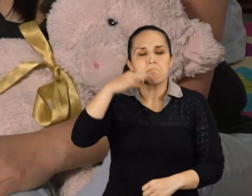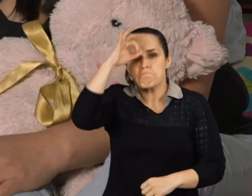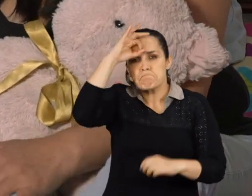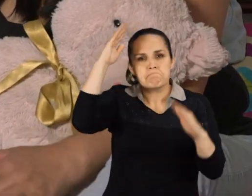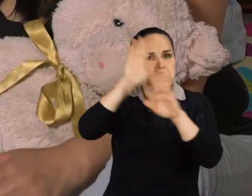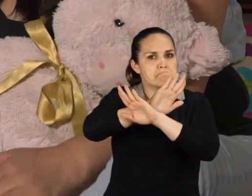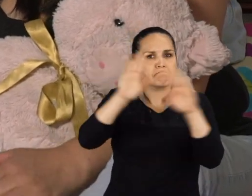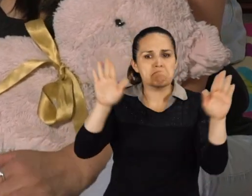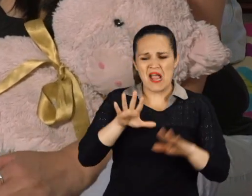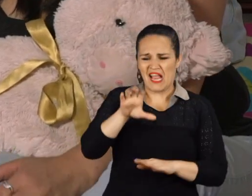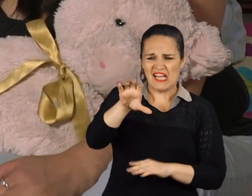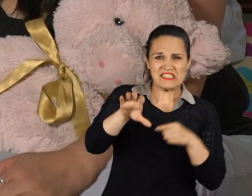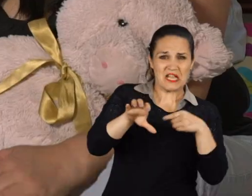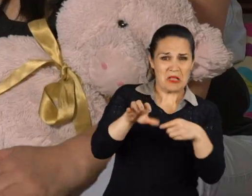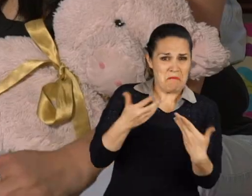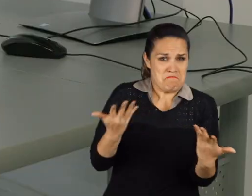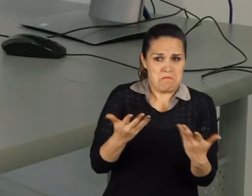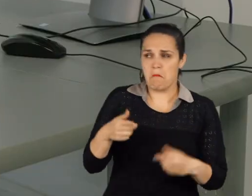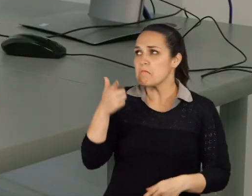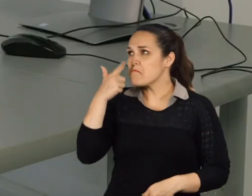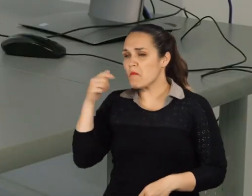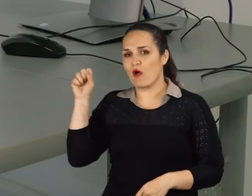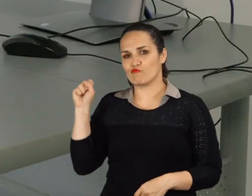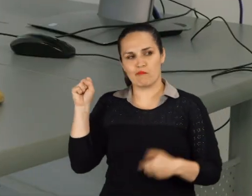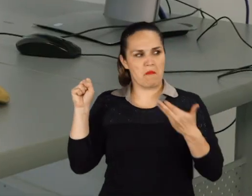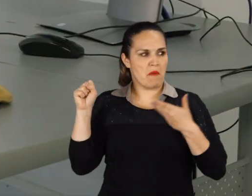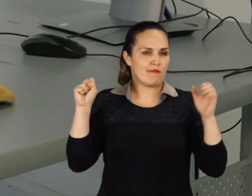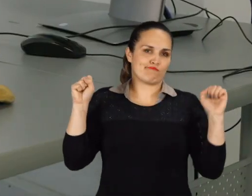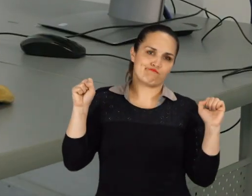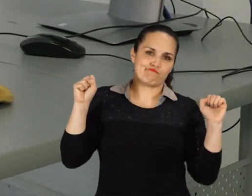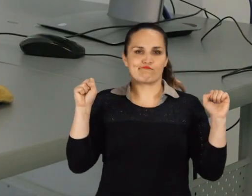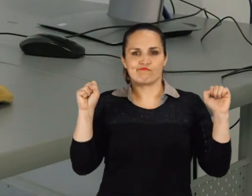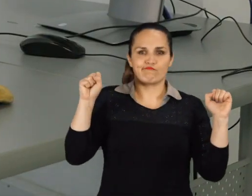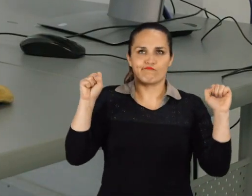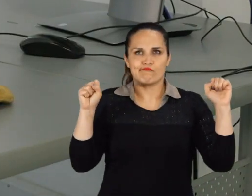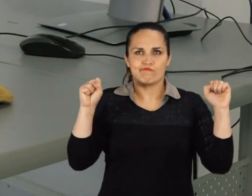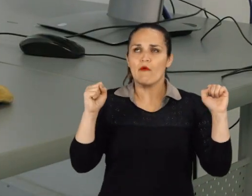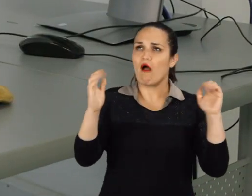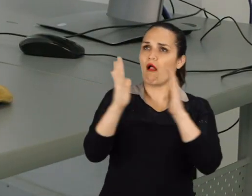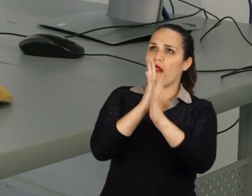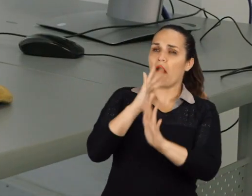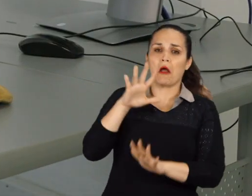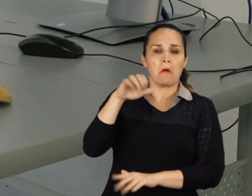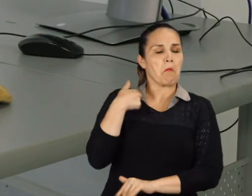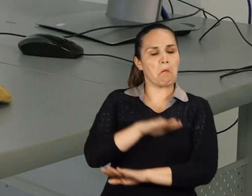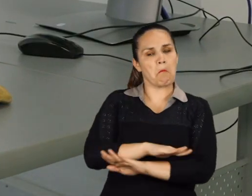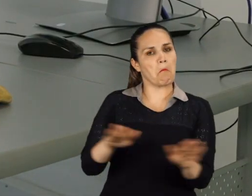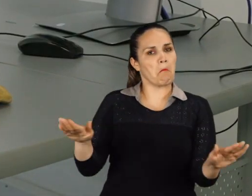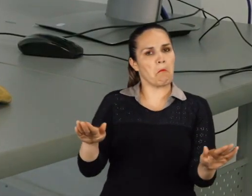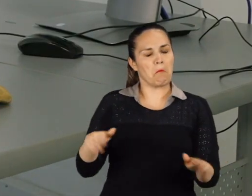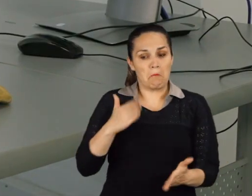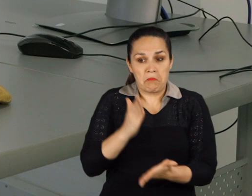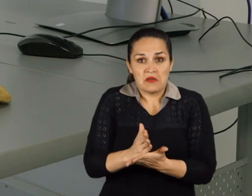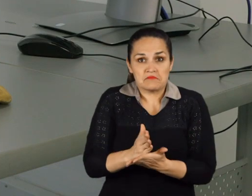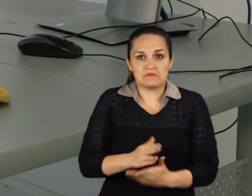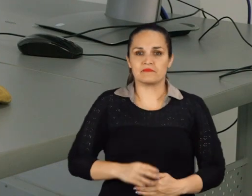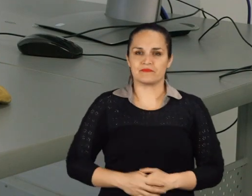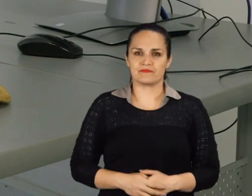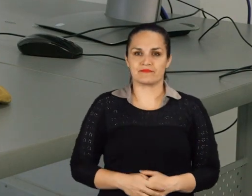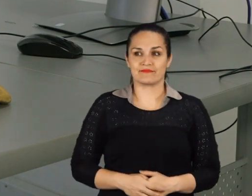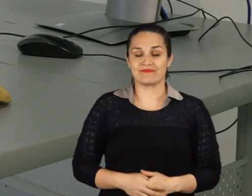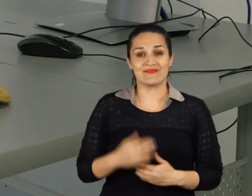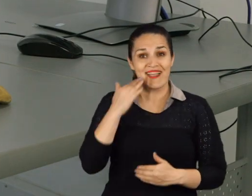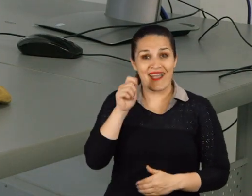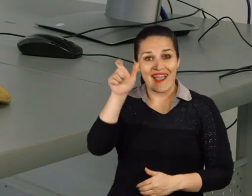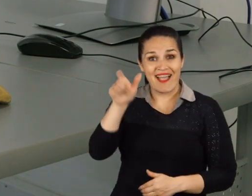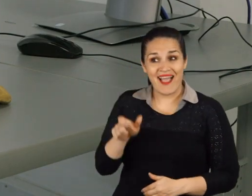no sabe las cosas hasta que le pasan. Cuando a Luisa se le detectó el osteosarcoma, o un tumor